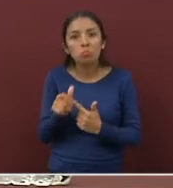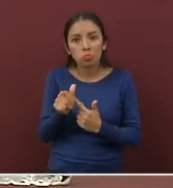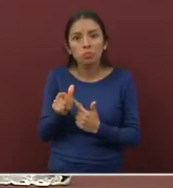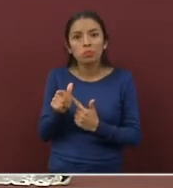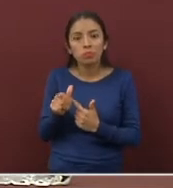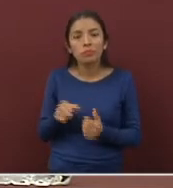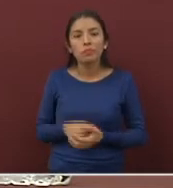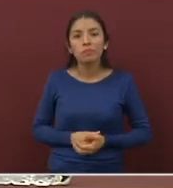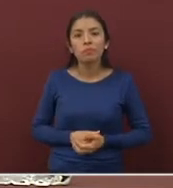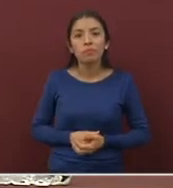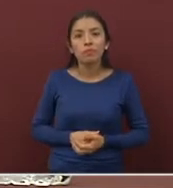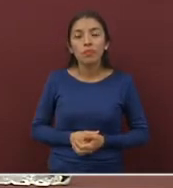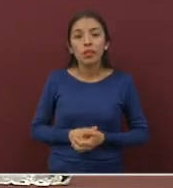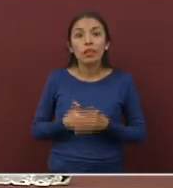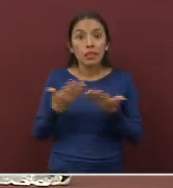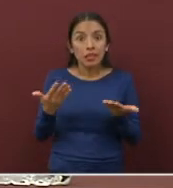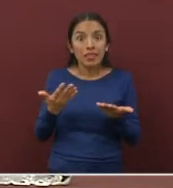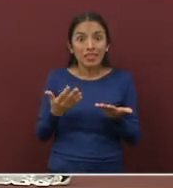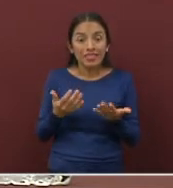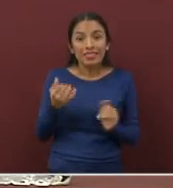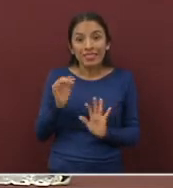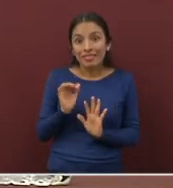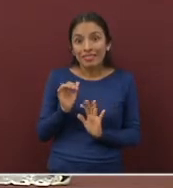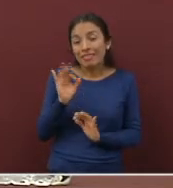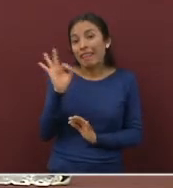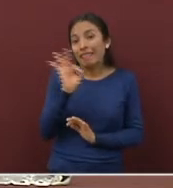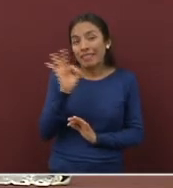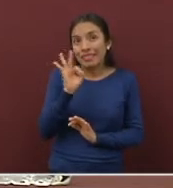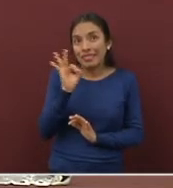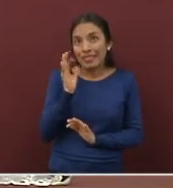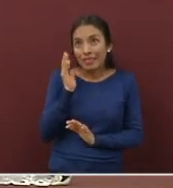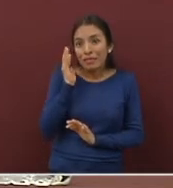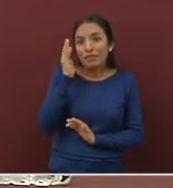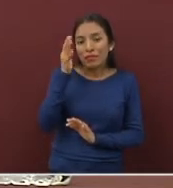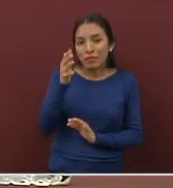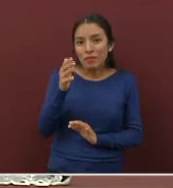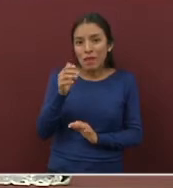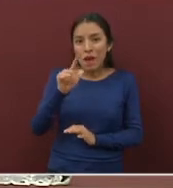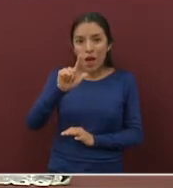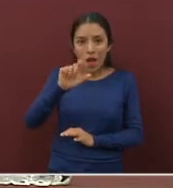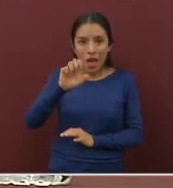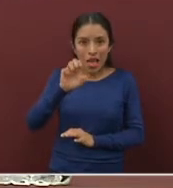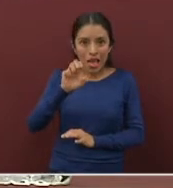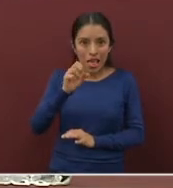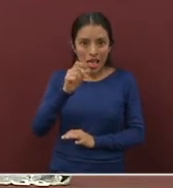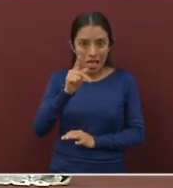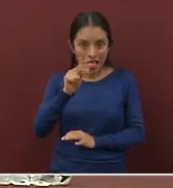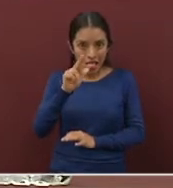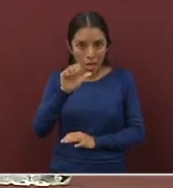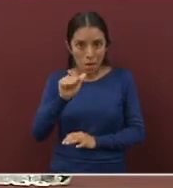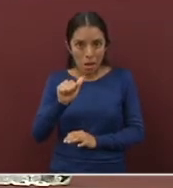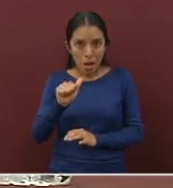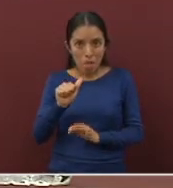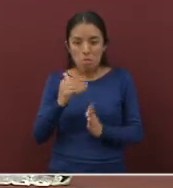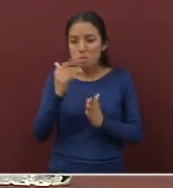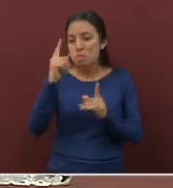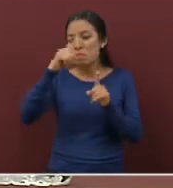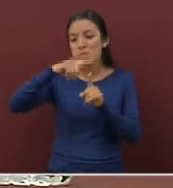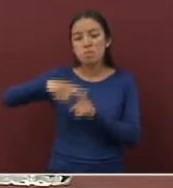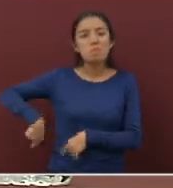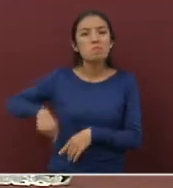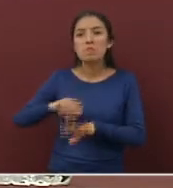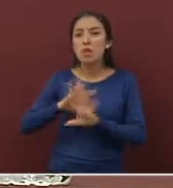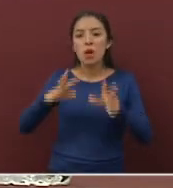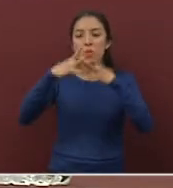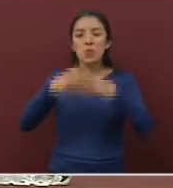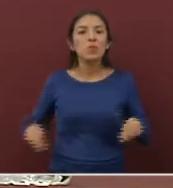llegar a erradicar con mucha seguridad esta enfermedad si pusieron una atención estimadísimo